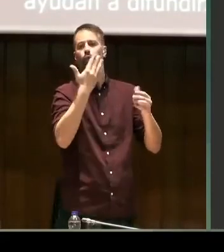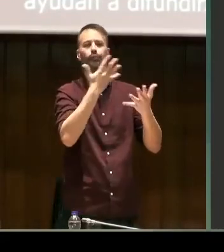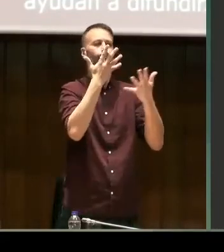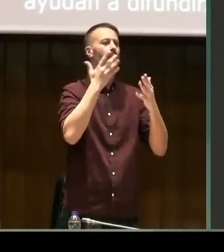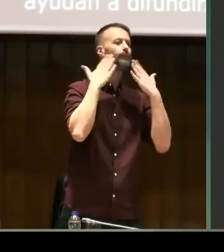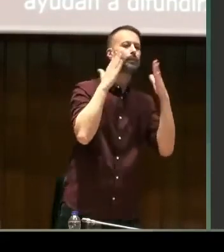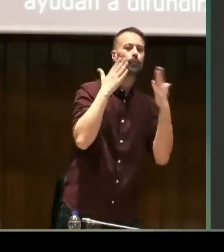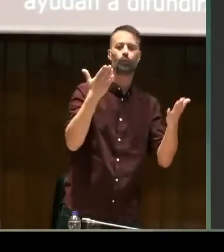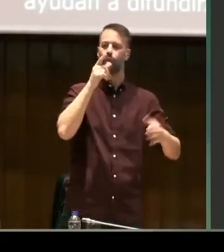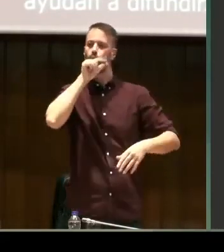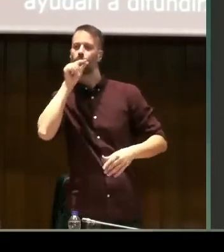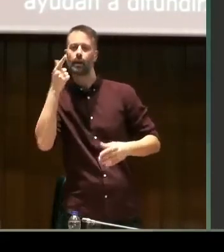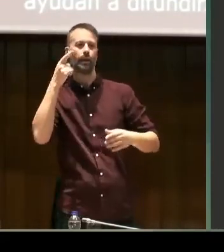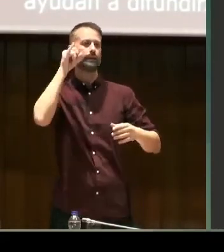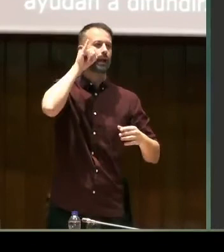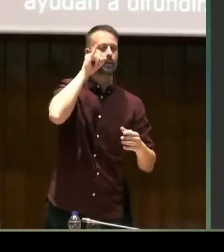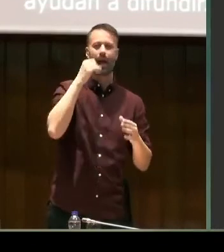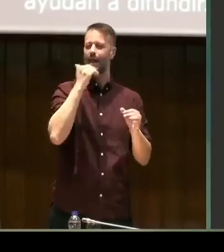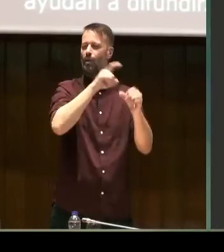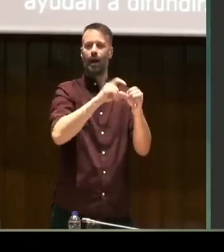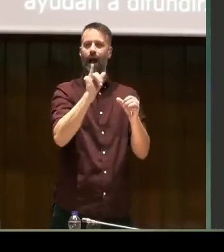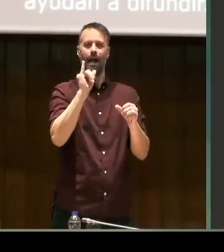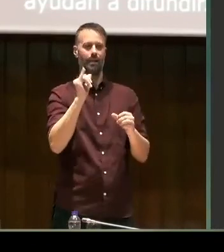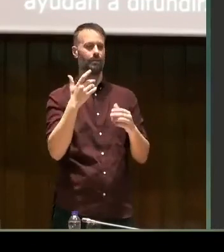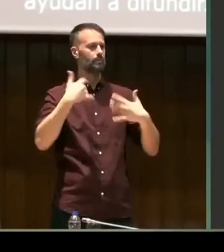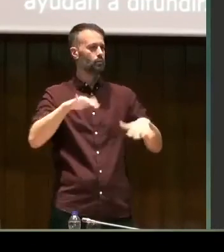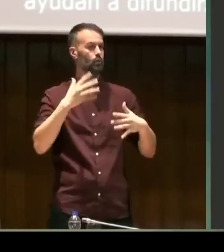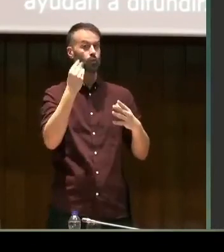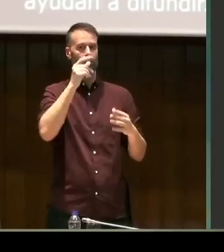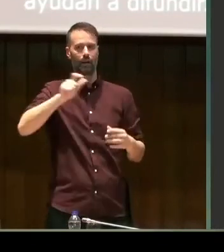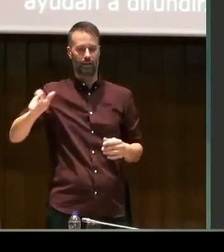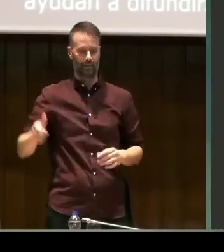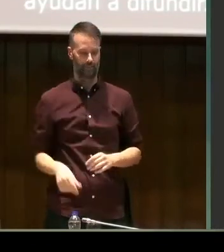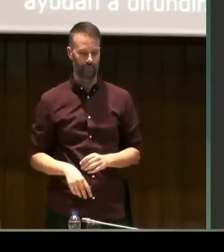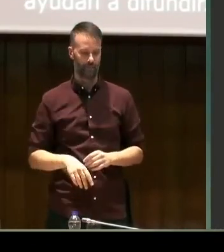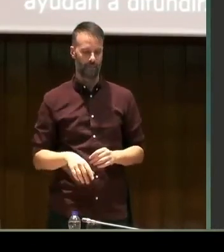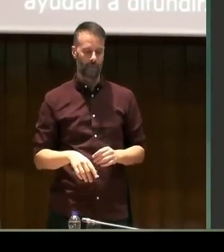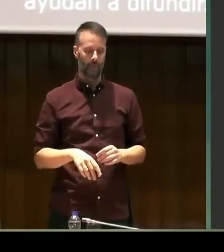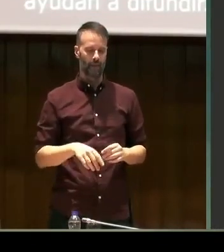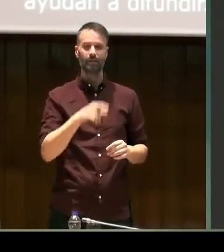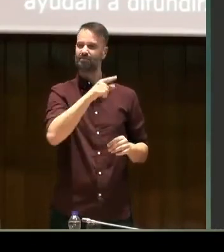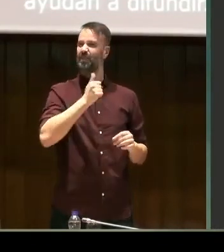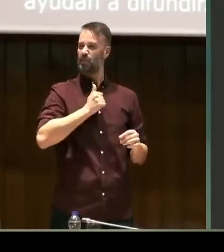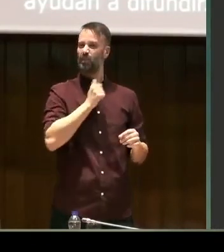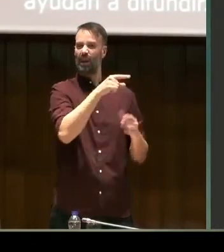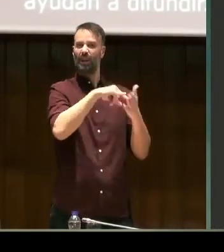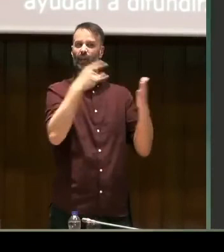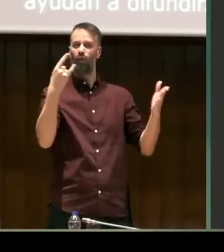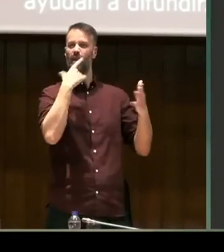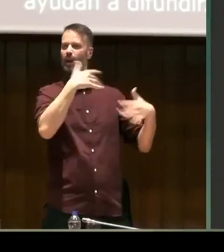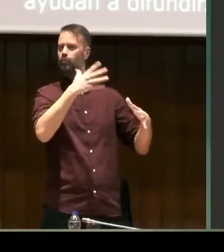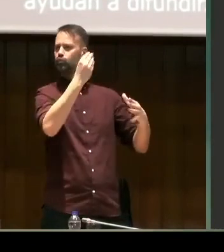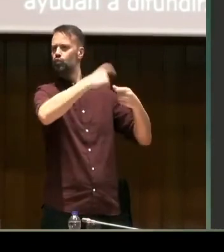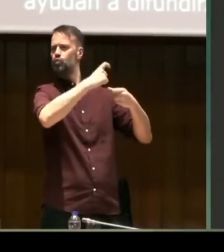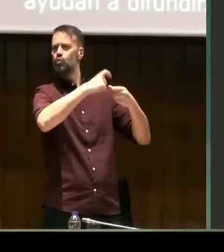mundial forma parte de alguna de ellas, sea Facebook, Instagram, Twitter, etcétera. Esto supone un gran número